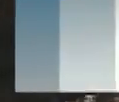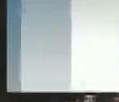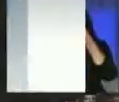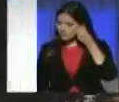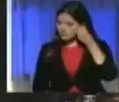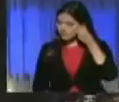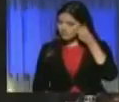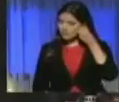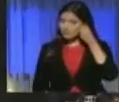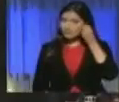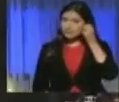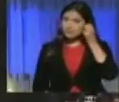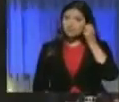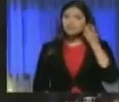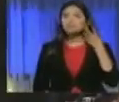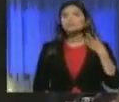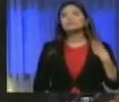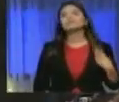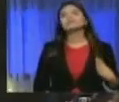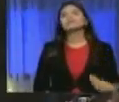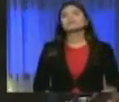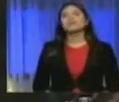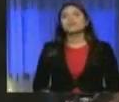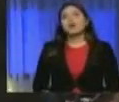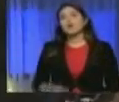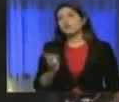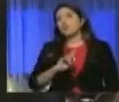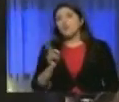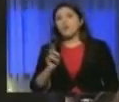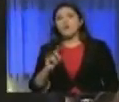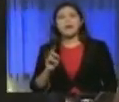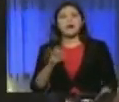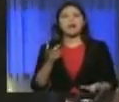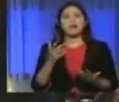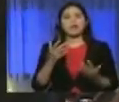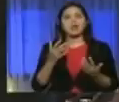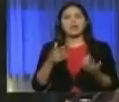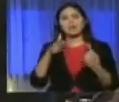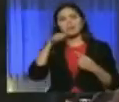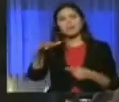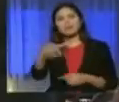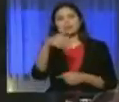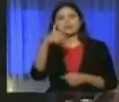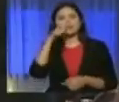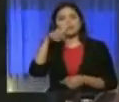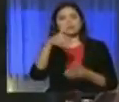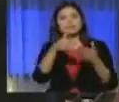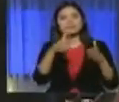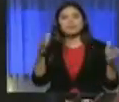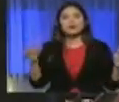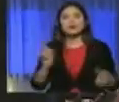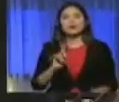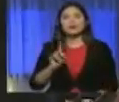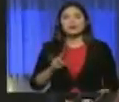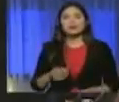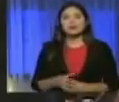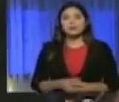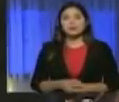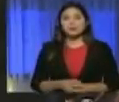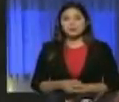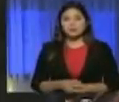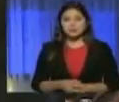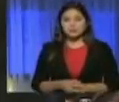que generan la presión inflacionaria no es la clase media, no es la clase media popular, no son las clases populares. Lo que generan la